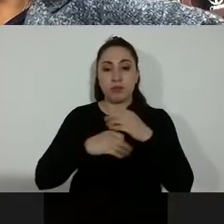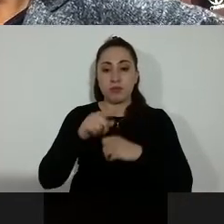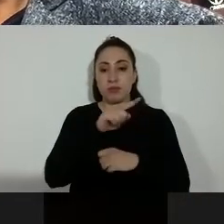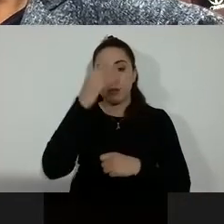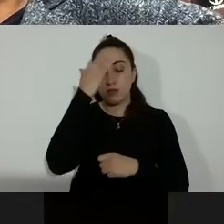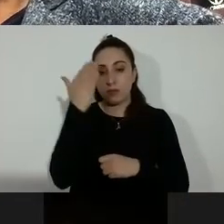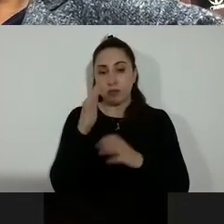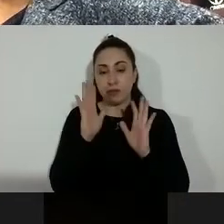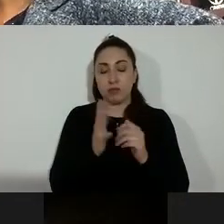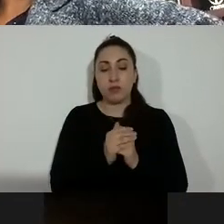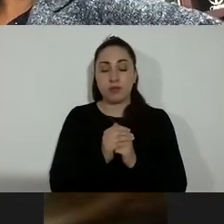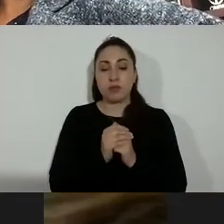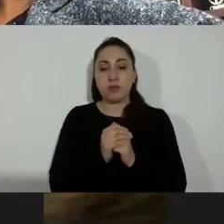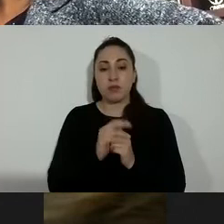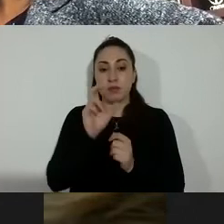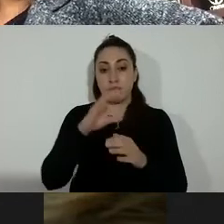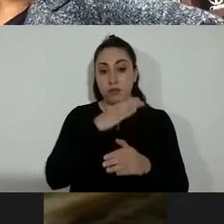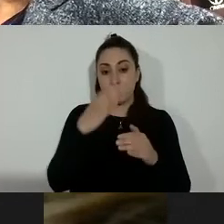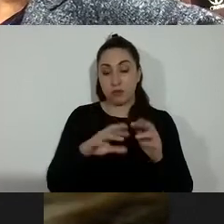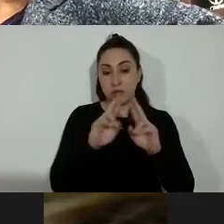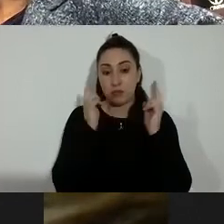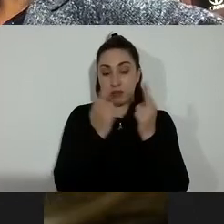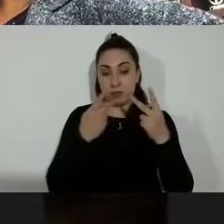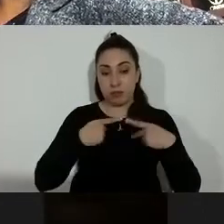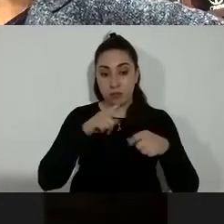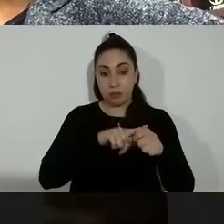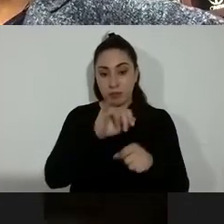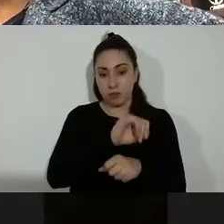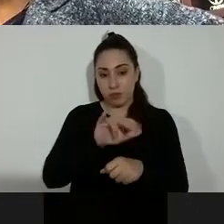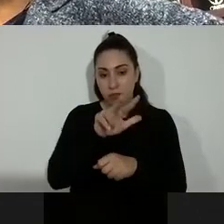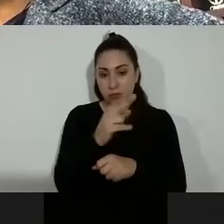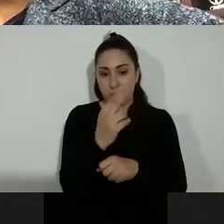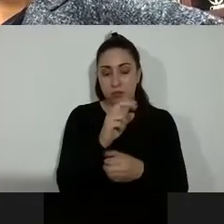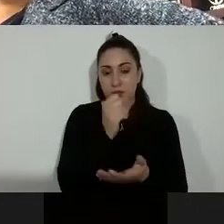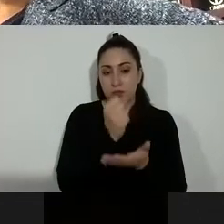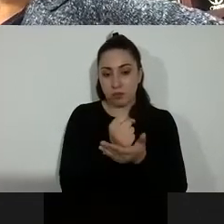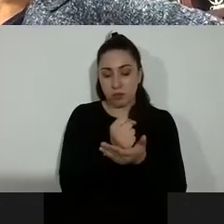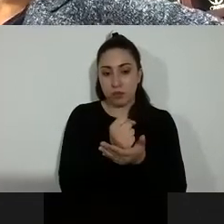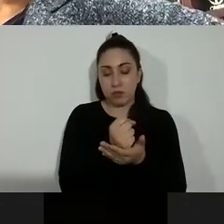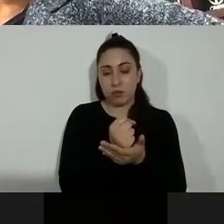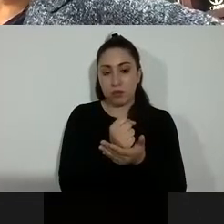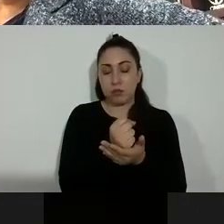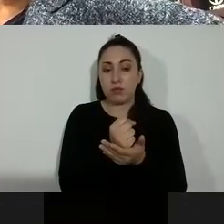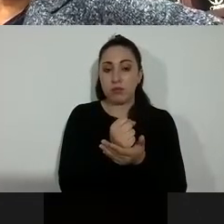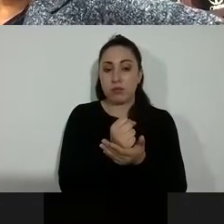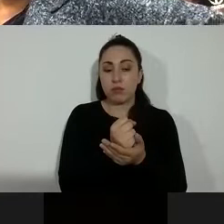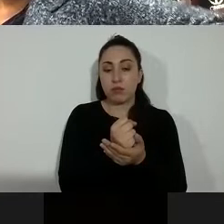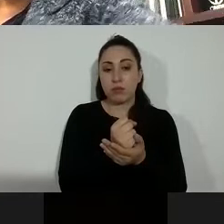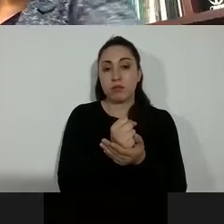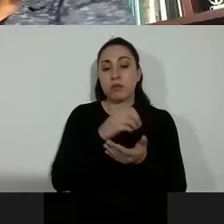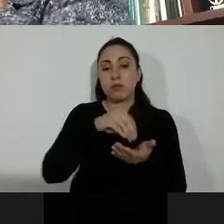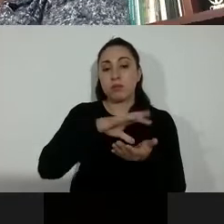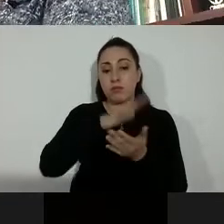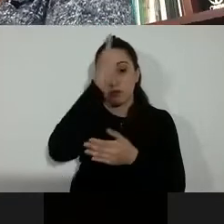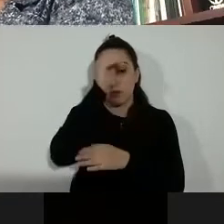sesión presencial del martes 9 del presente mes y año, se aprobó por el Pleno el acuerdo